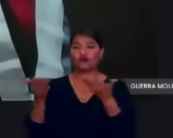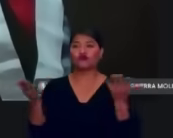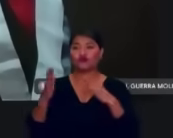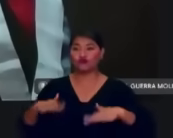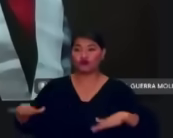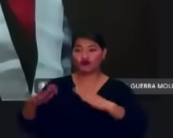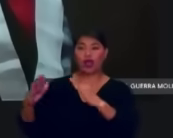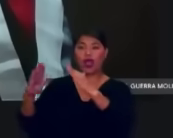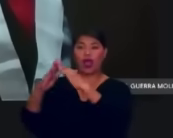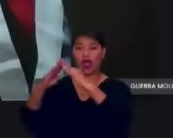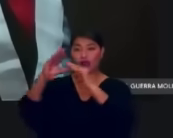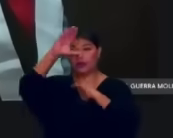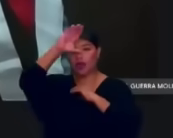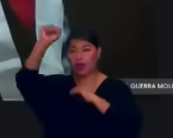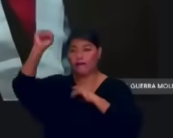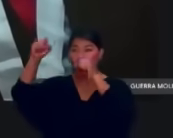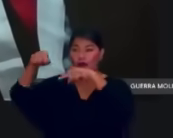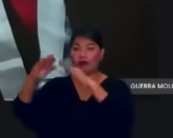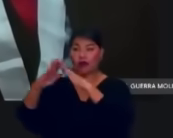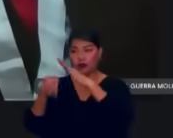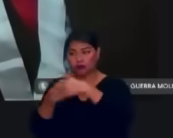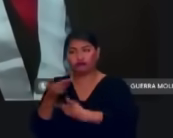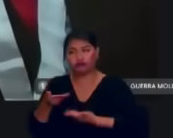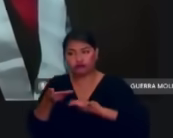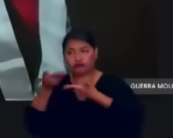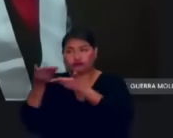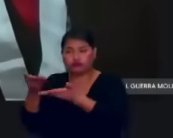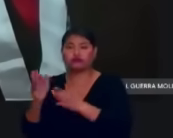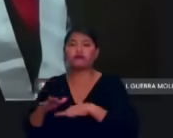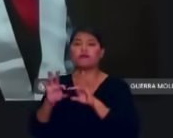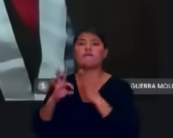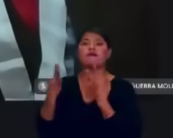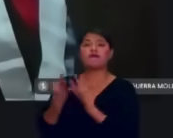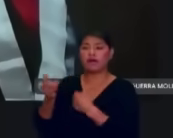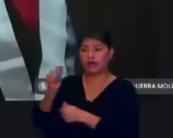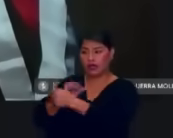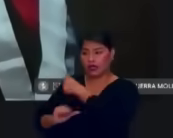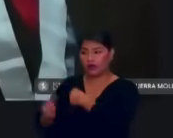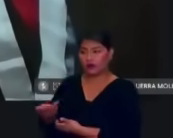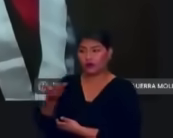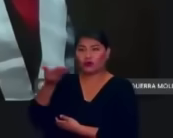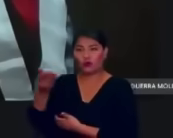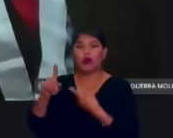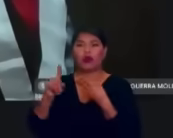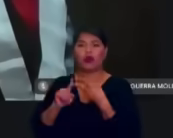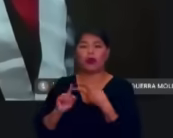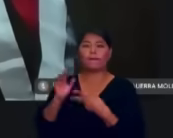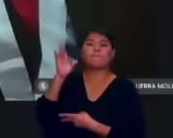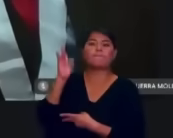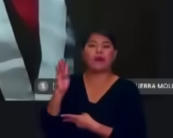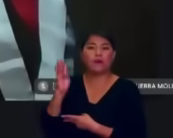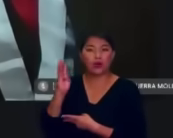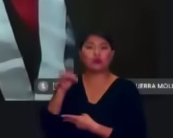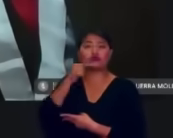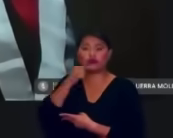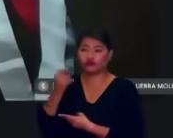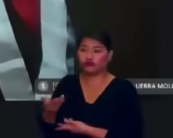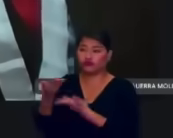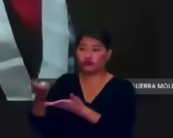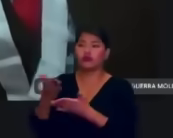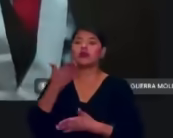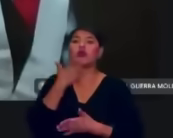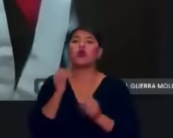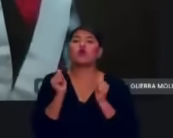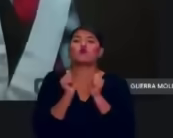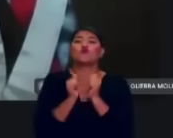Estados Americanos para poner a buen recaudo a mis hijos y a mi esposa acompañado de mi escolta